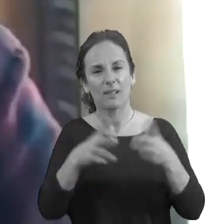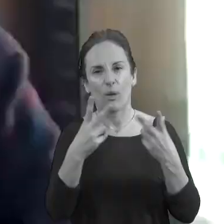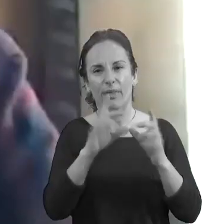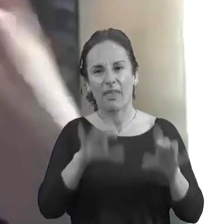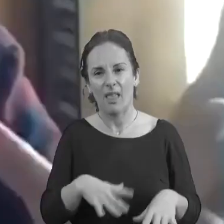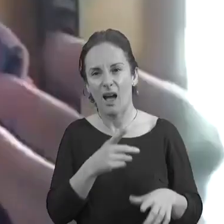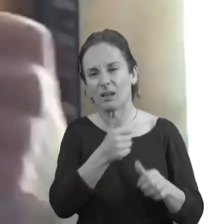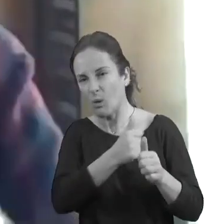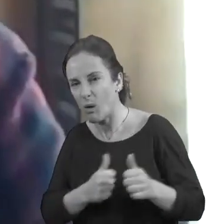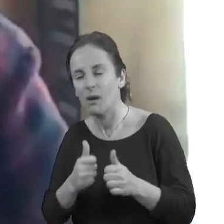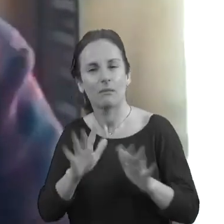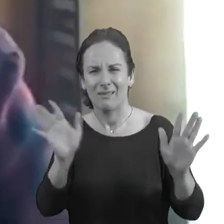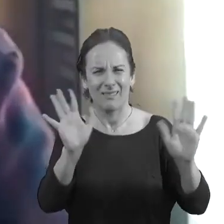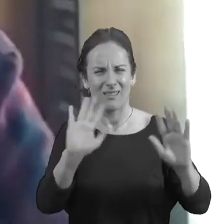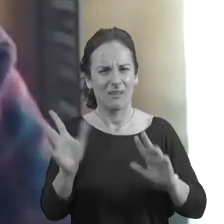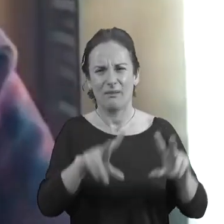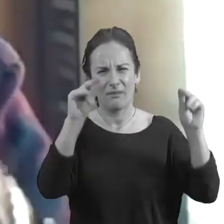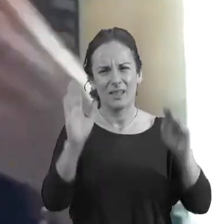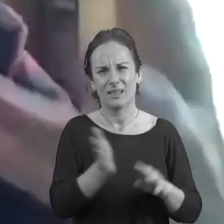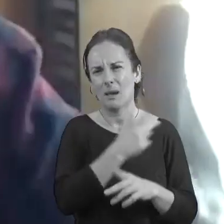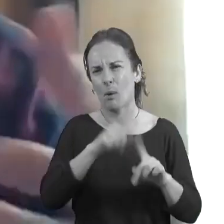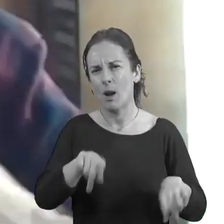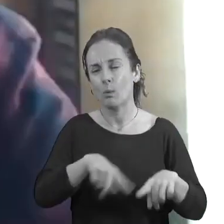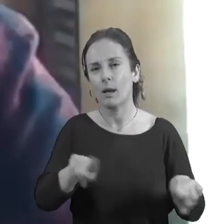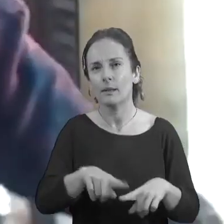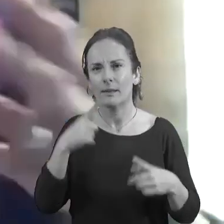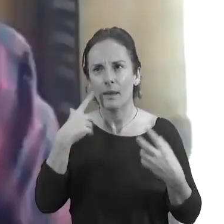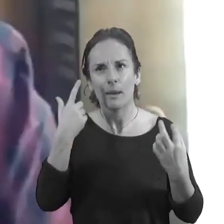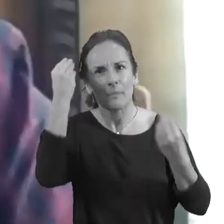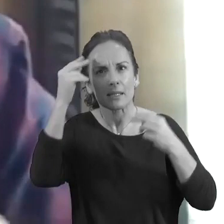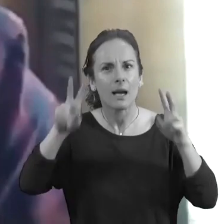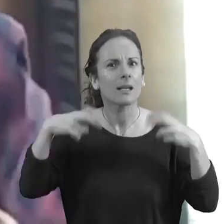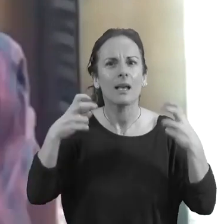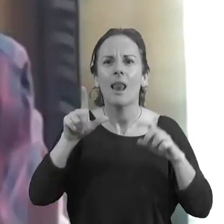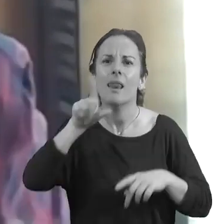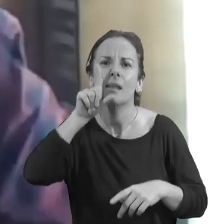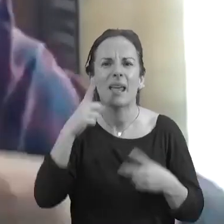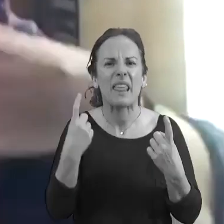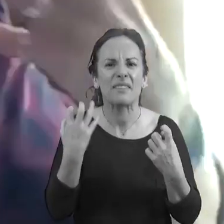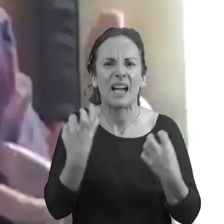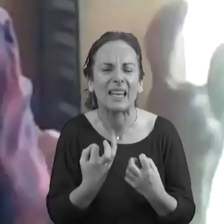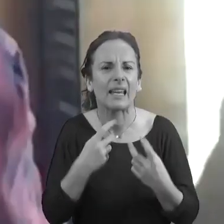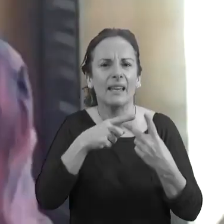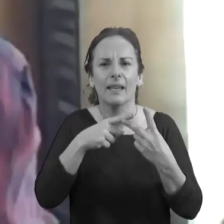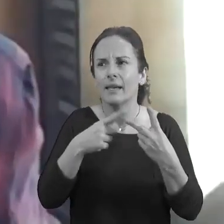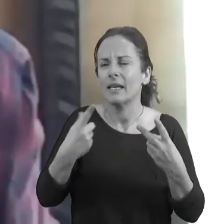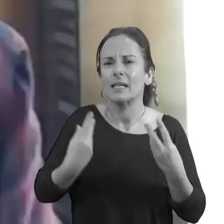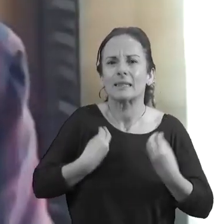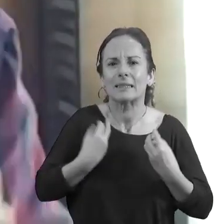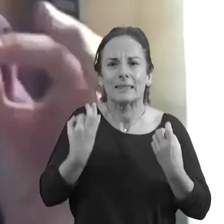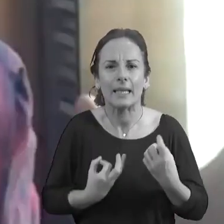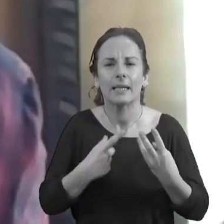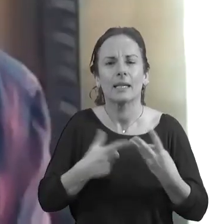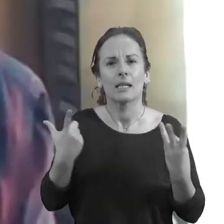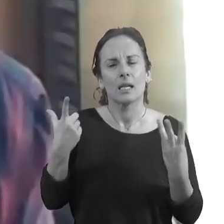son las dificultades? ¿Cuáles son las necesidades? ¿Cuáles son las inquietudes? ¿Cuáles son las situaciones? Y no tanto de si reproducimos o no reproducimos, pero qué